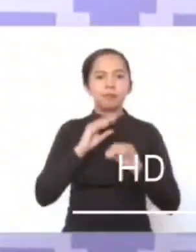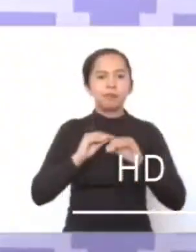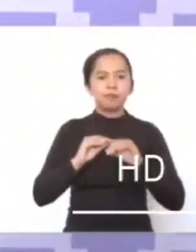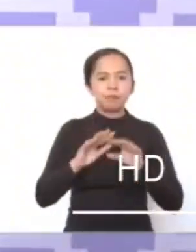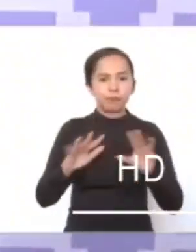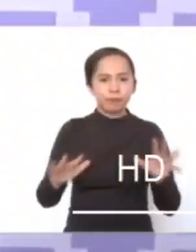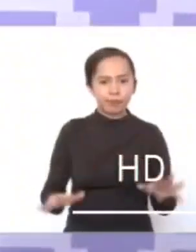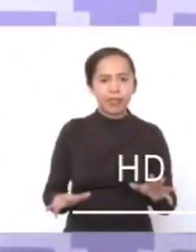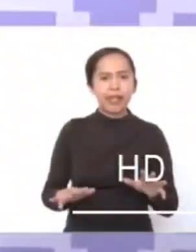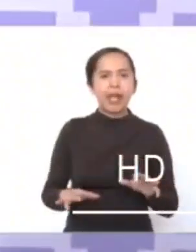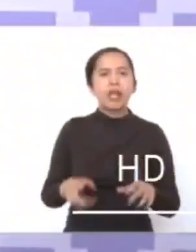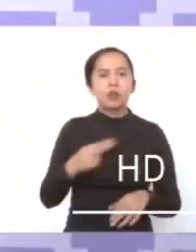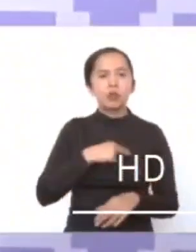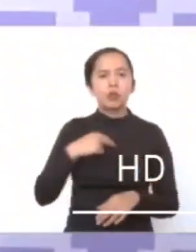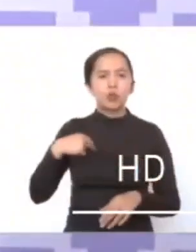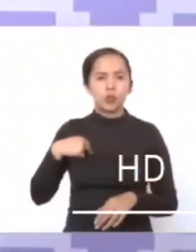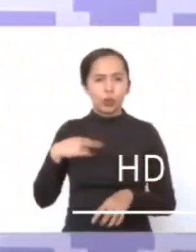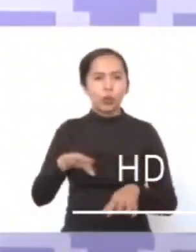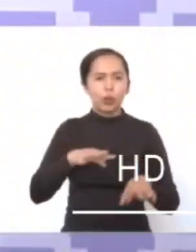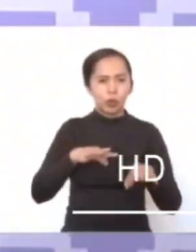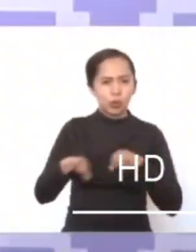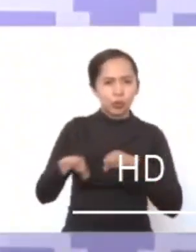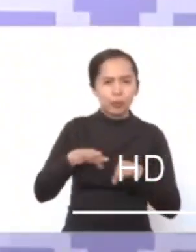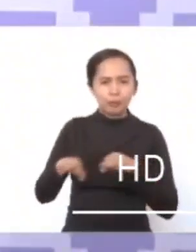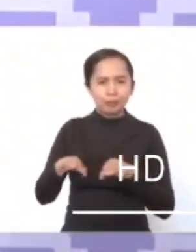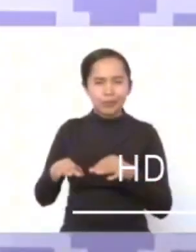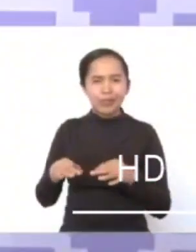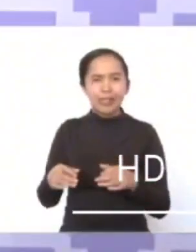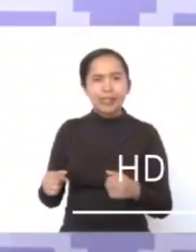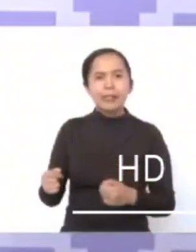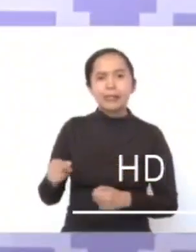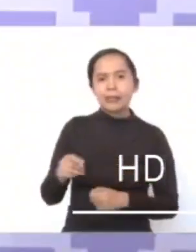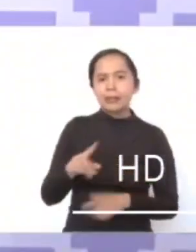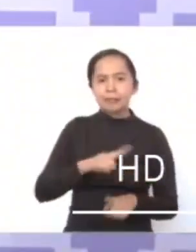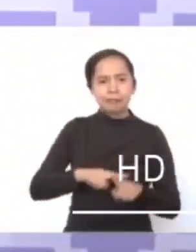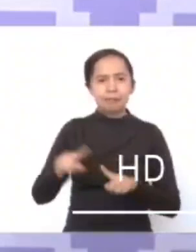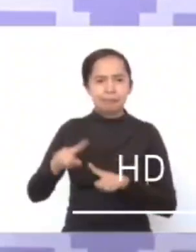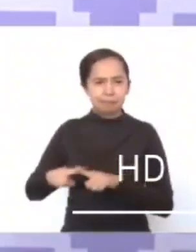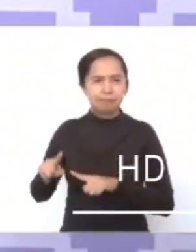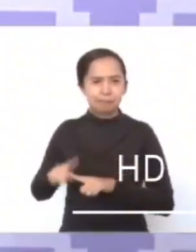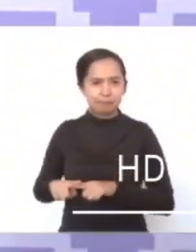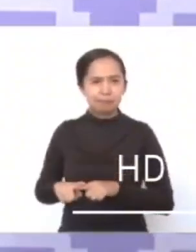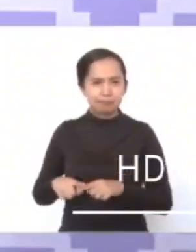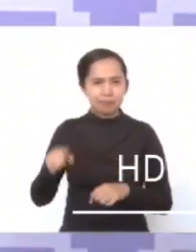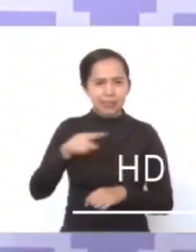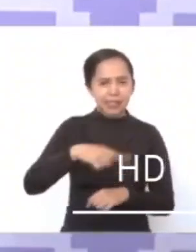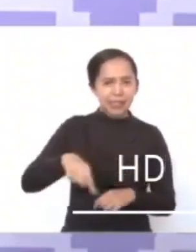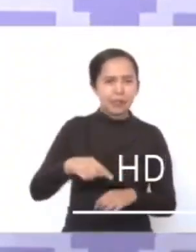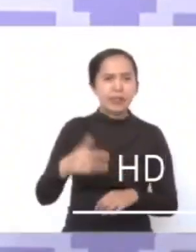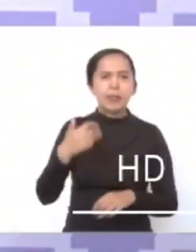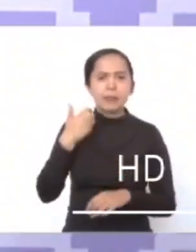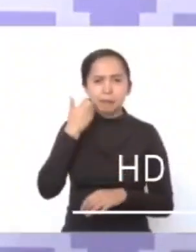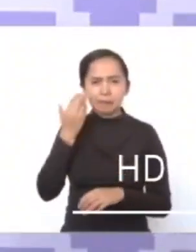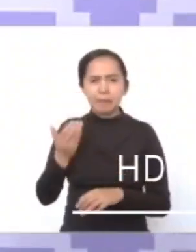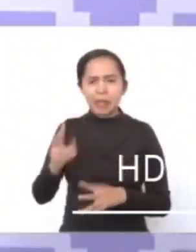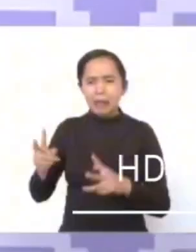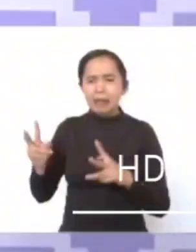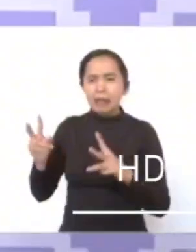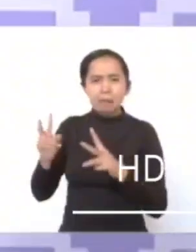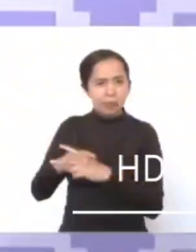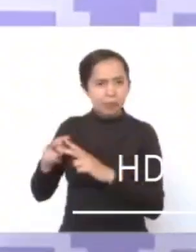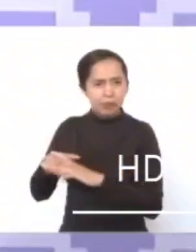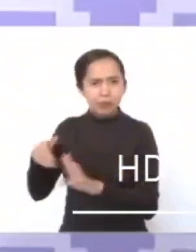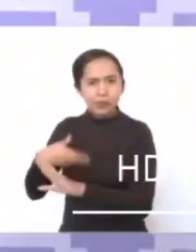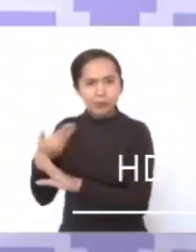realizamos sobre el trabajo que hacemos todas las autoridades en la lucha por erradicar la violencia contra